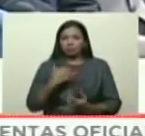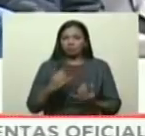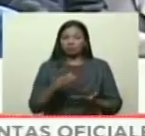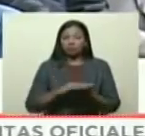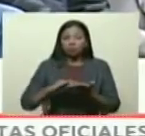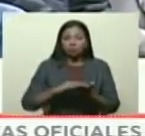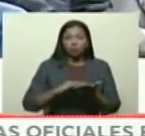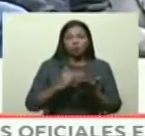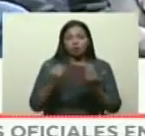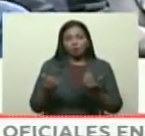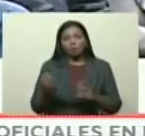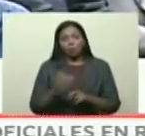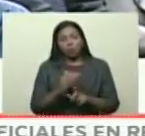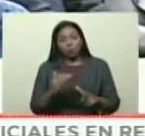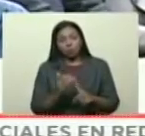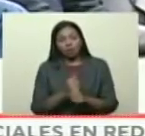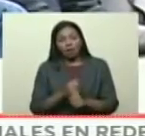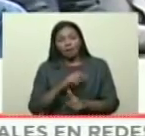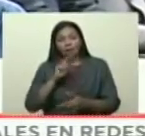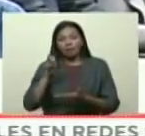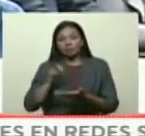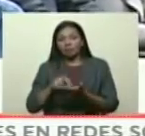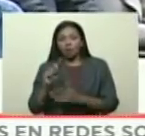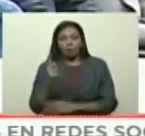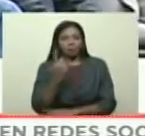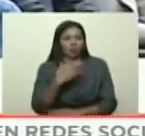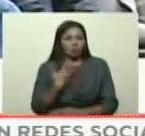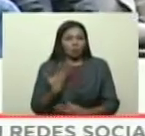Soluciones que podemos conseguir con producción nacional es lo primero.